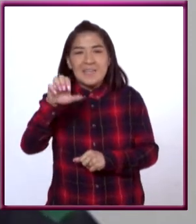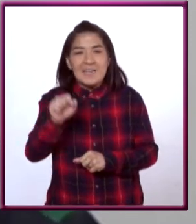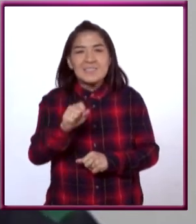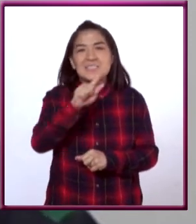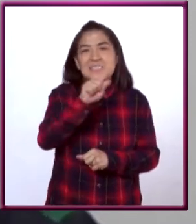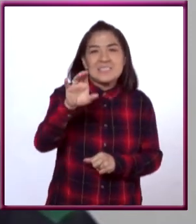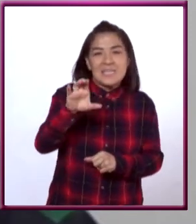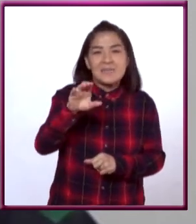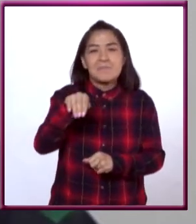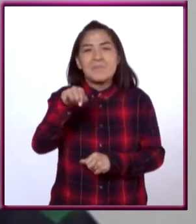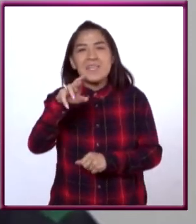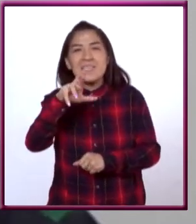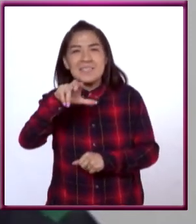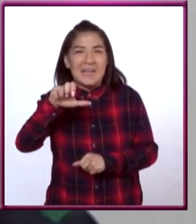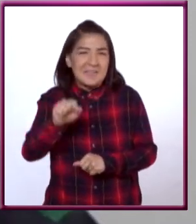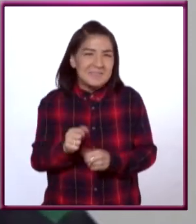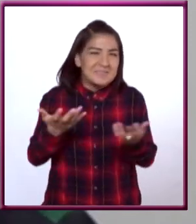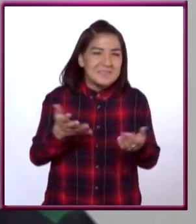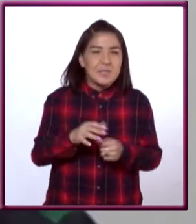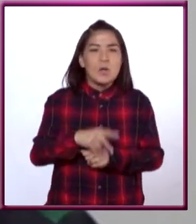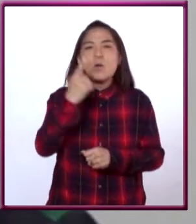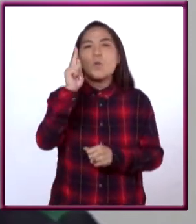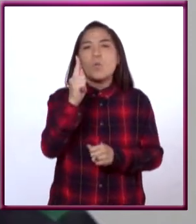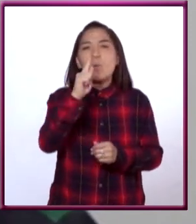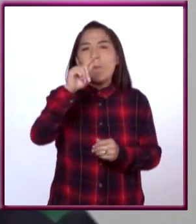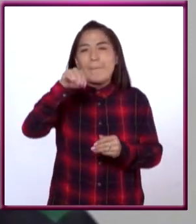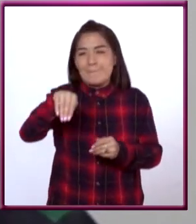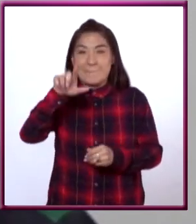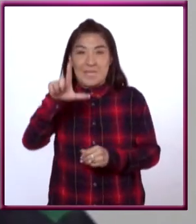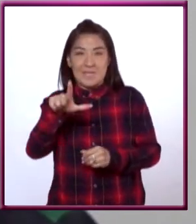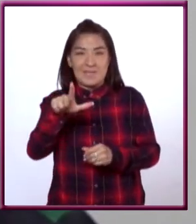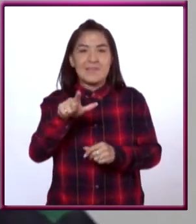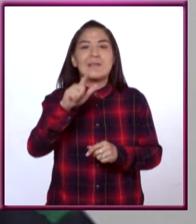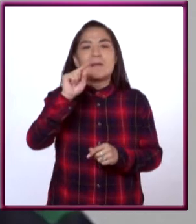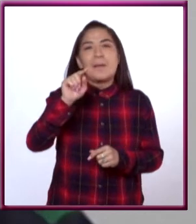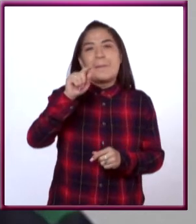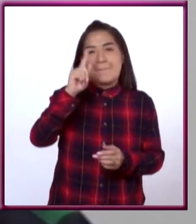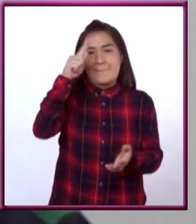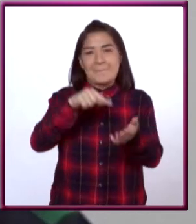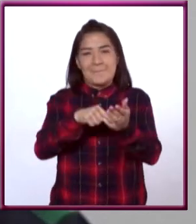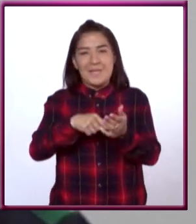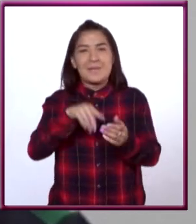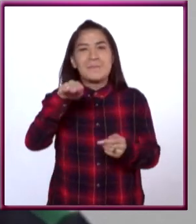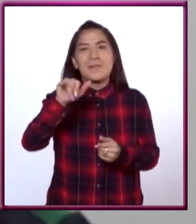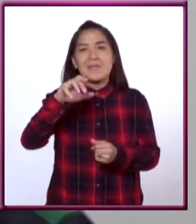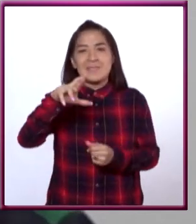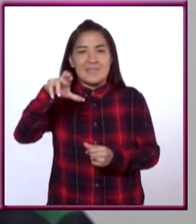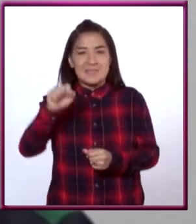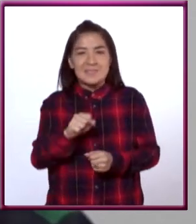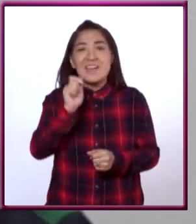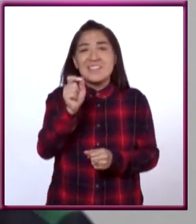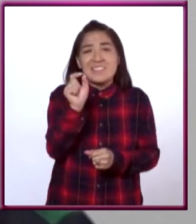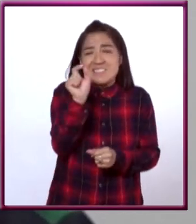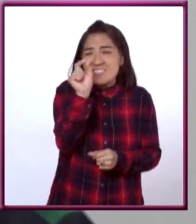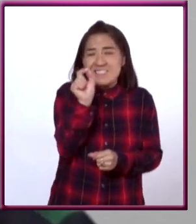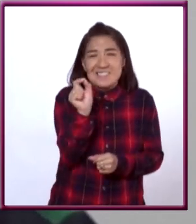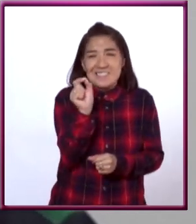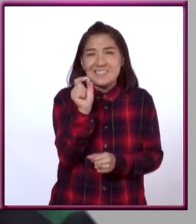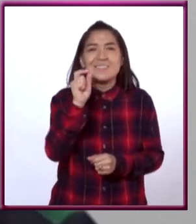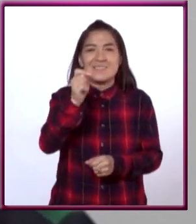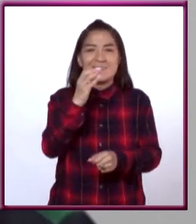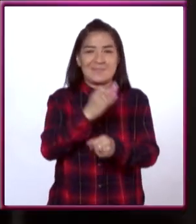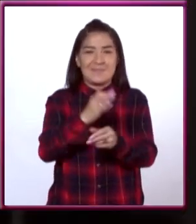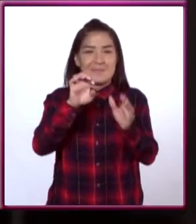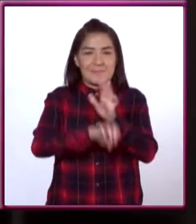micras. Como referencia, 1 milímetro tiene 1000 micras, entonces ya podrán imaginar la dimensión tan pequeña de